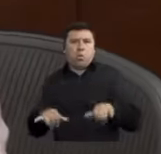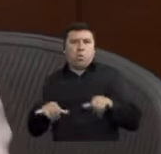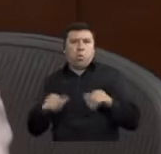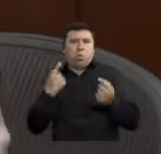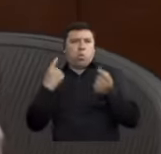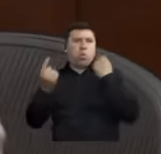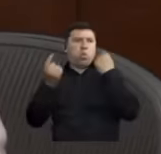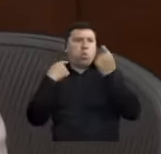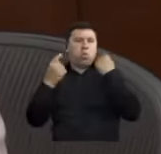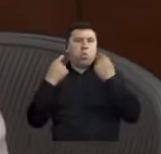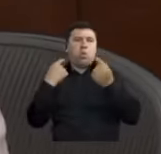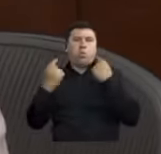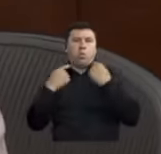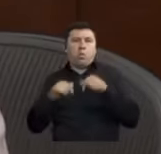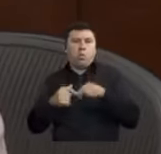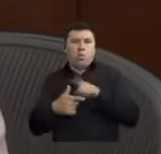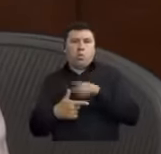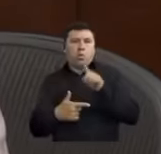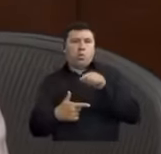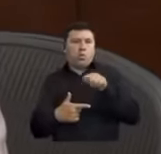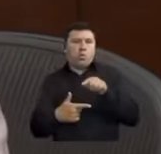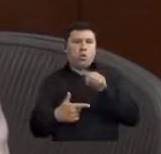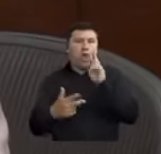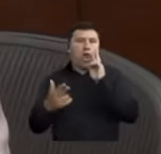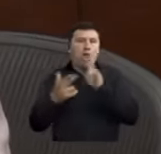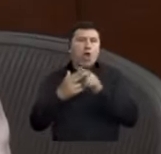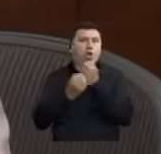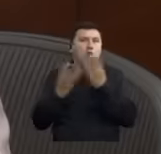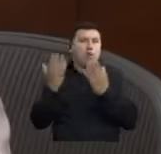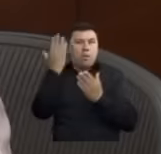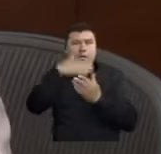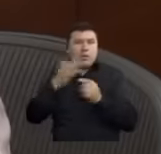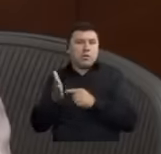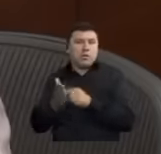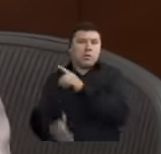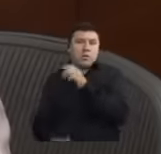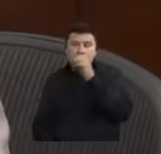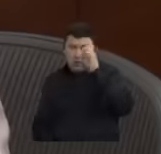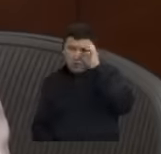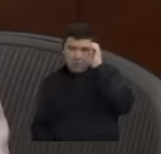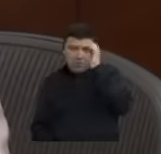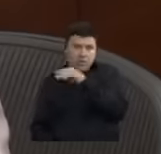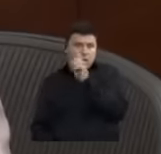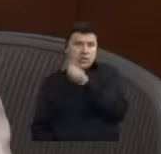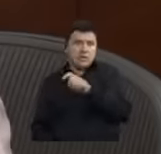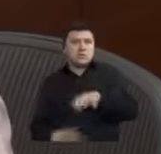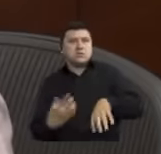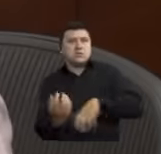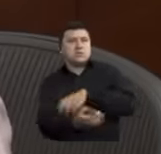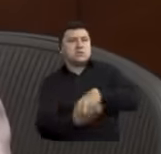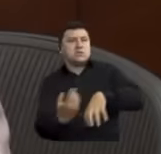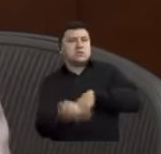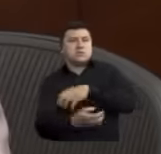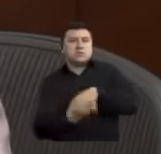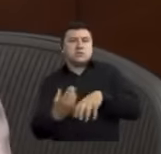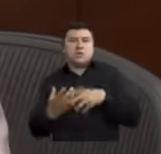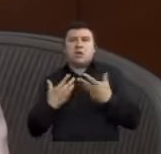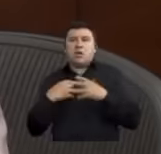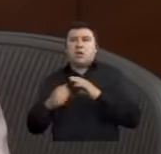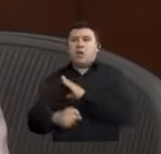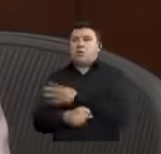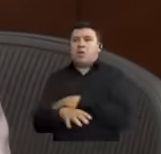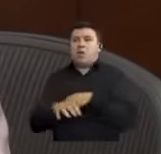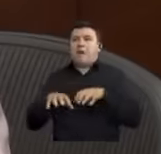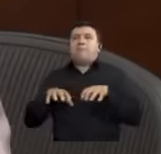distraen para que esas cifras no se conozcan. Petro necesita del caos para perpetuarse en el